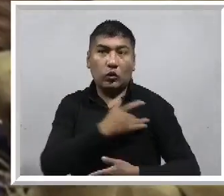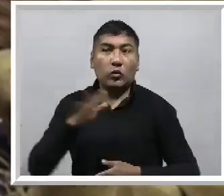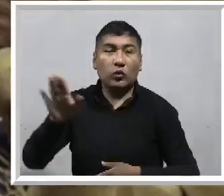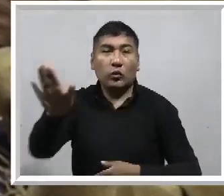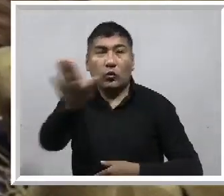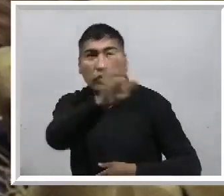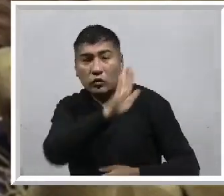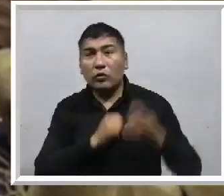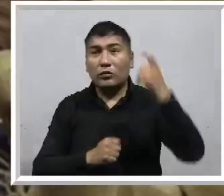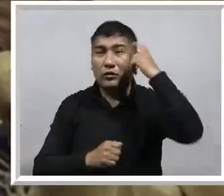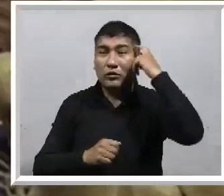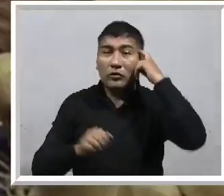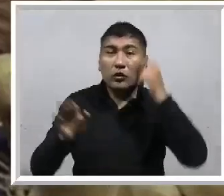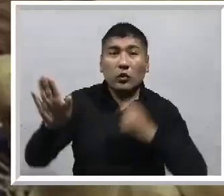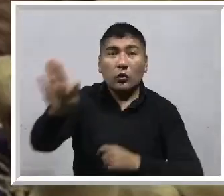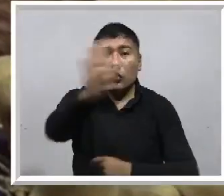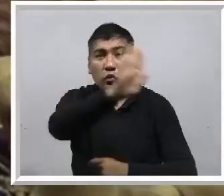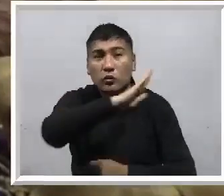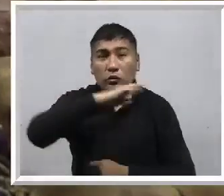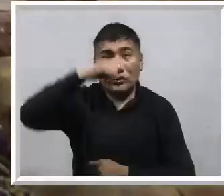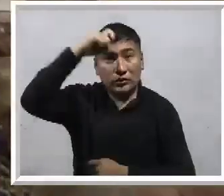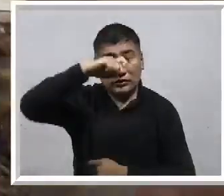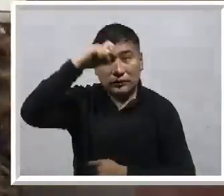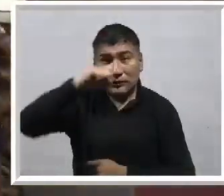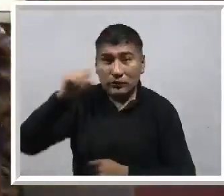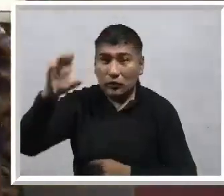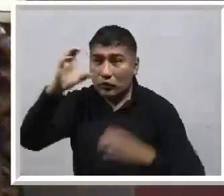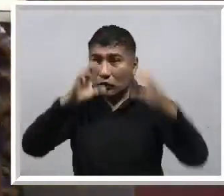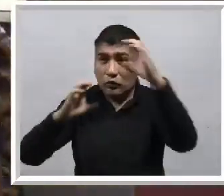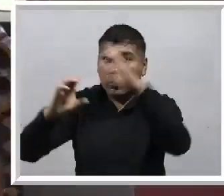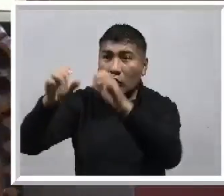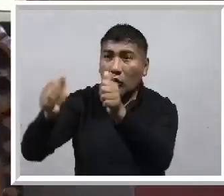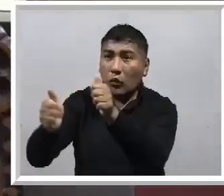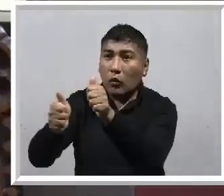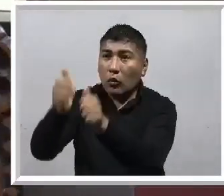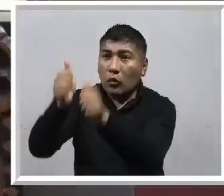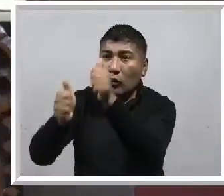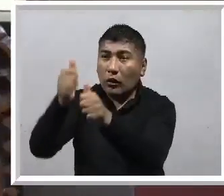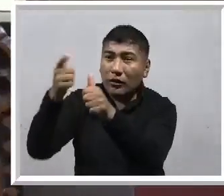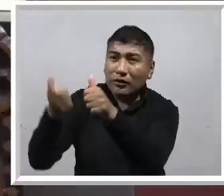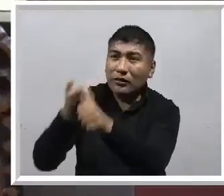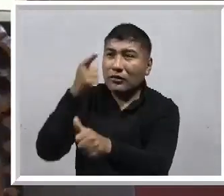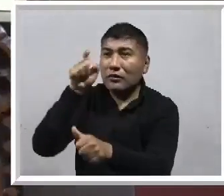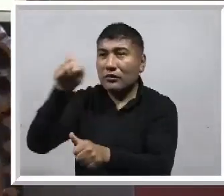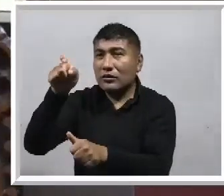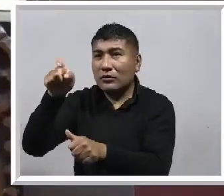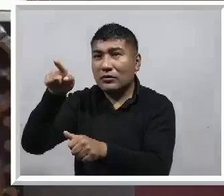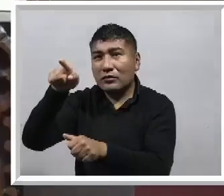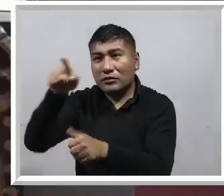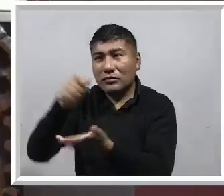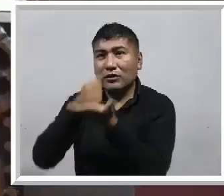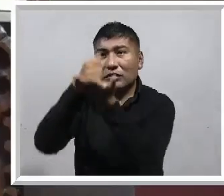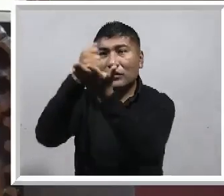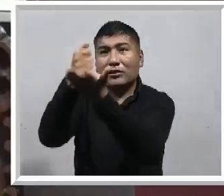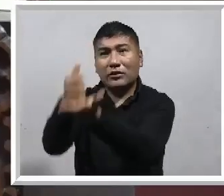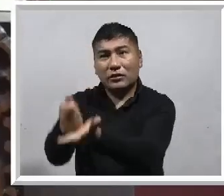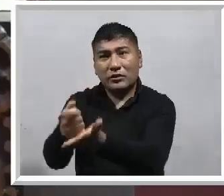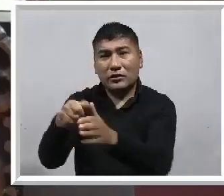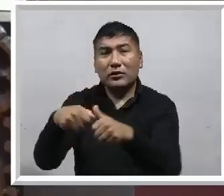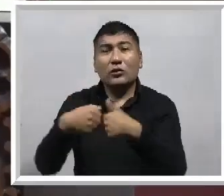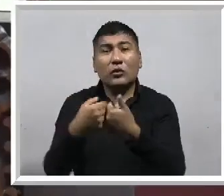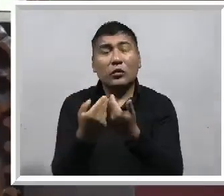su sabiduría que busque las prioridades del mundo de los más necesitados como